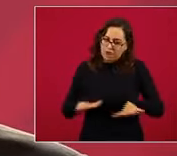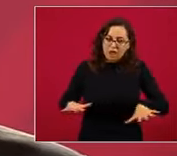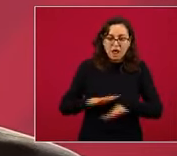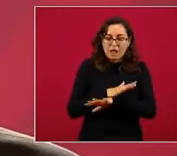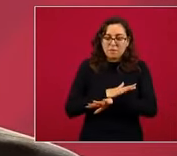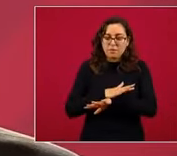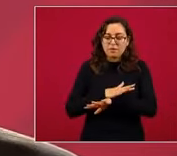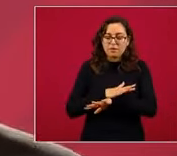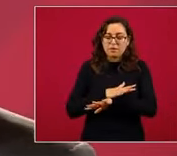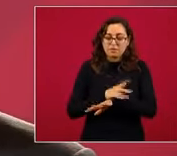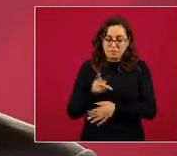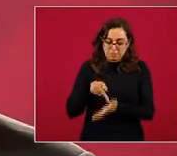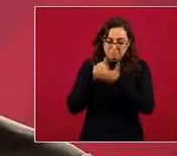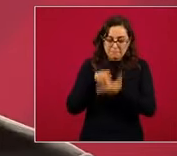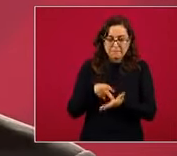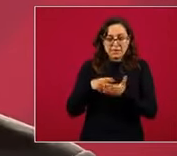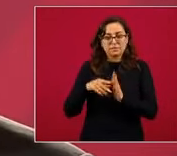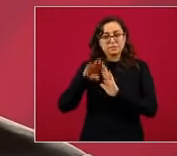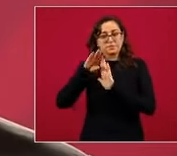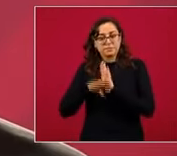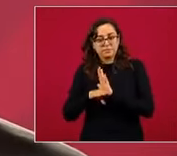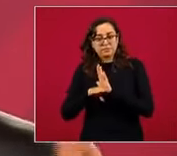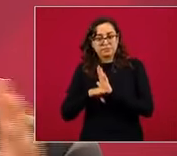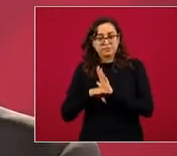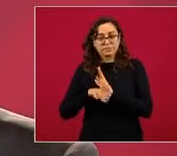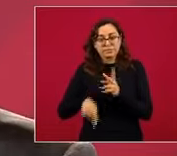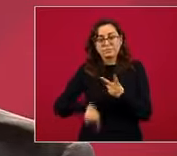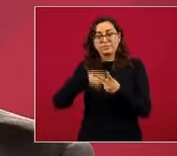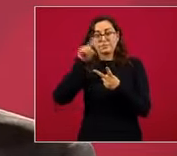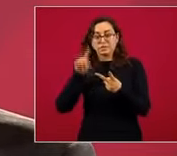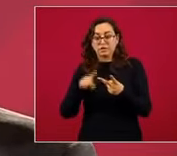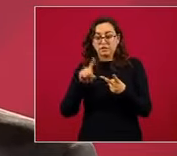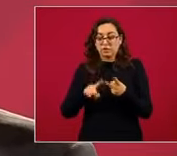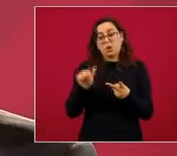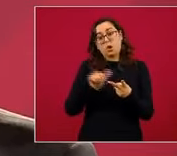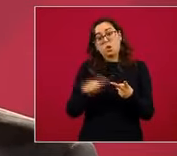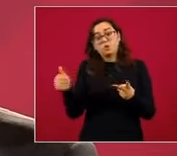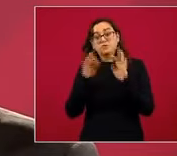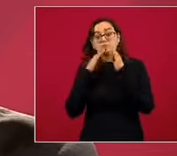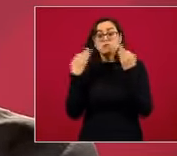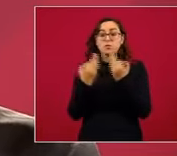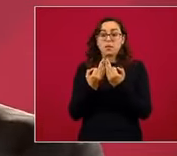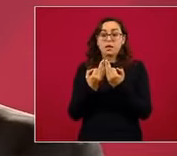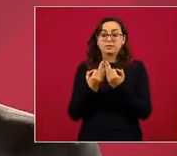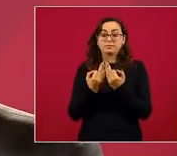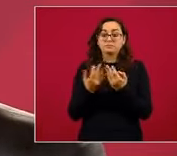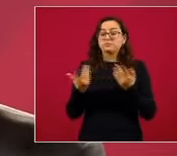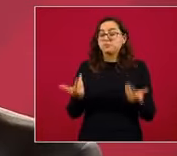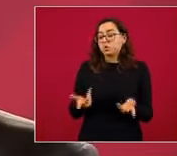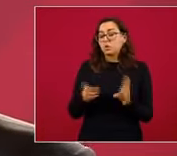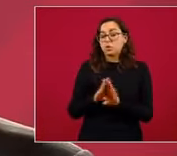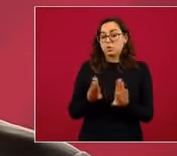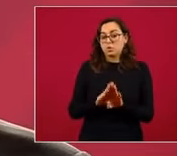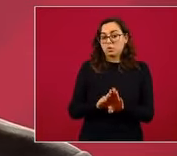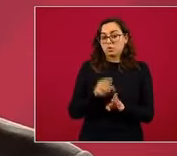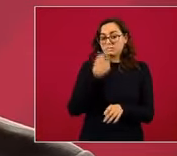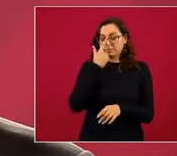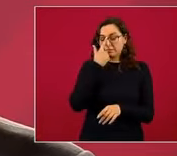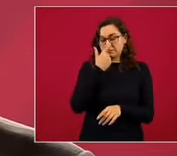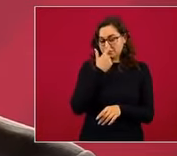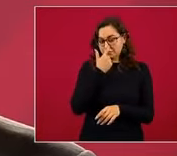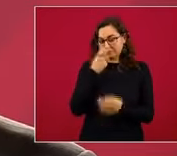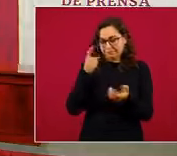esa realidad. Otra es tratar de modificar en forma acelerada esa realidad. Por ejemplo, y esto es algo que se sabe